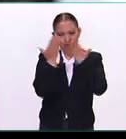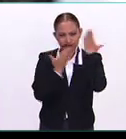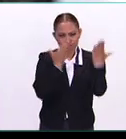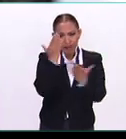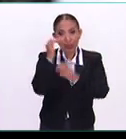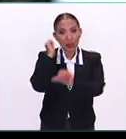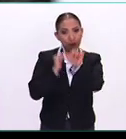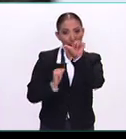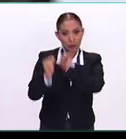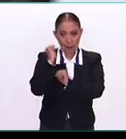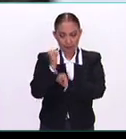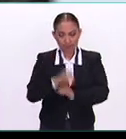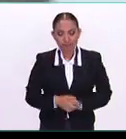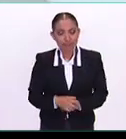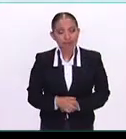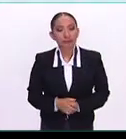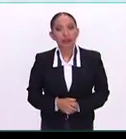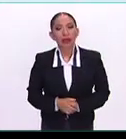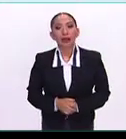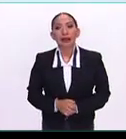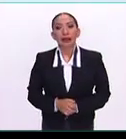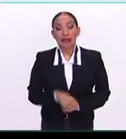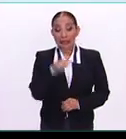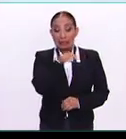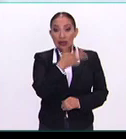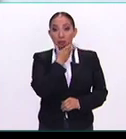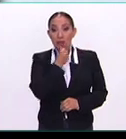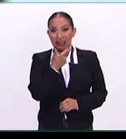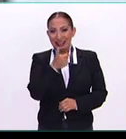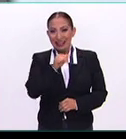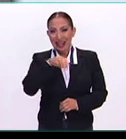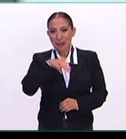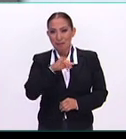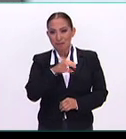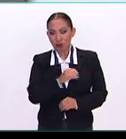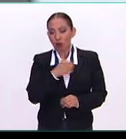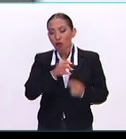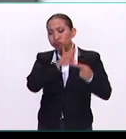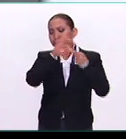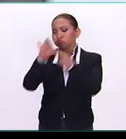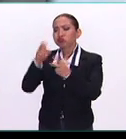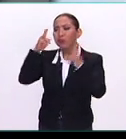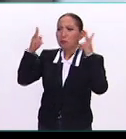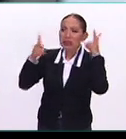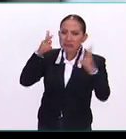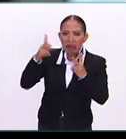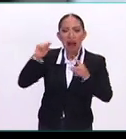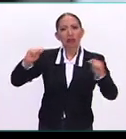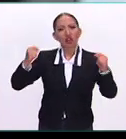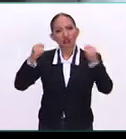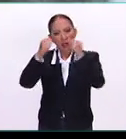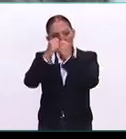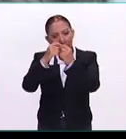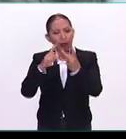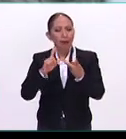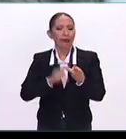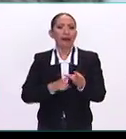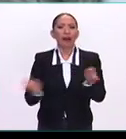de antropología. Bueno, él nos llevaba a visitar